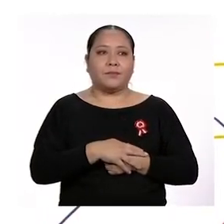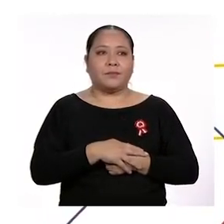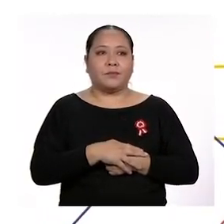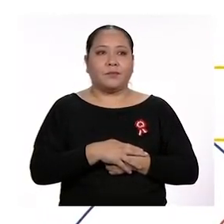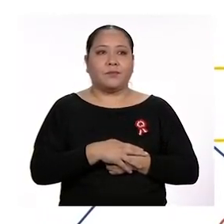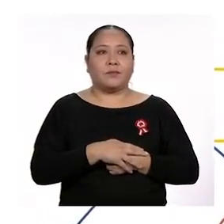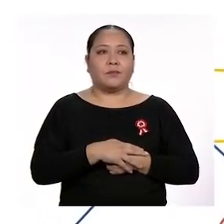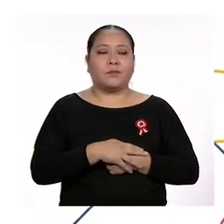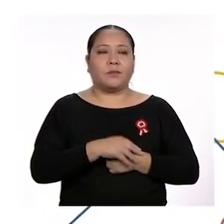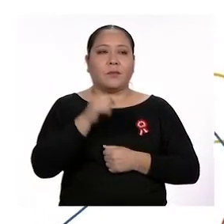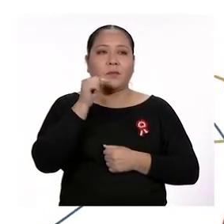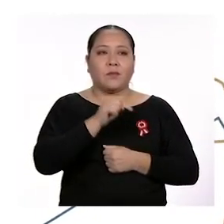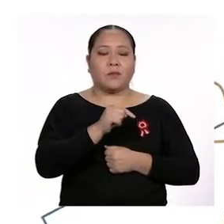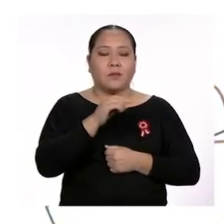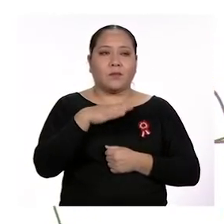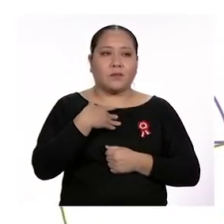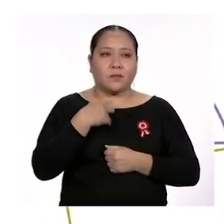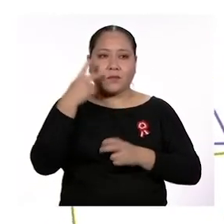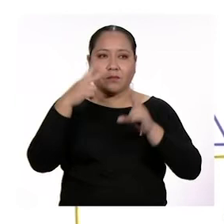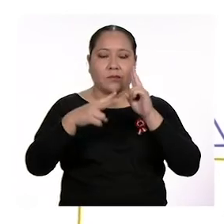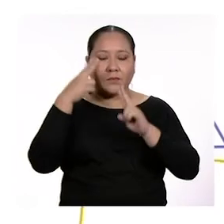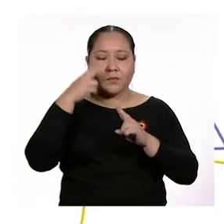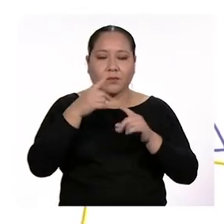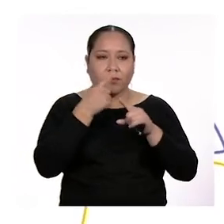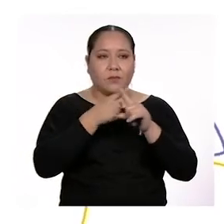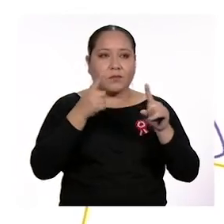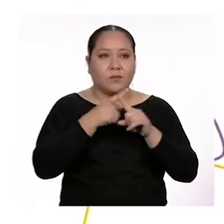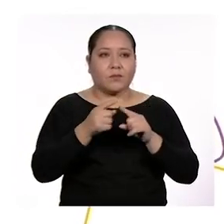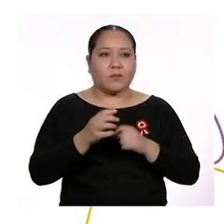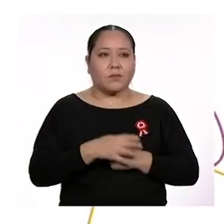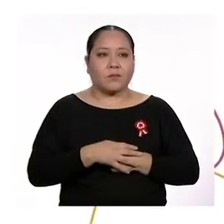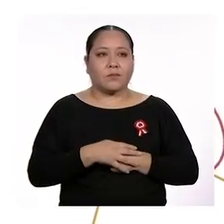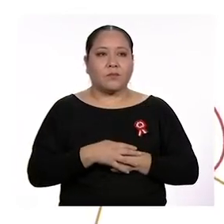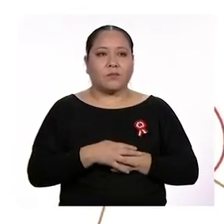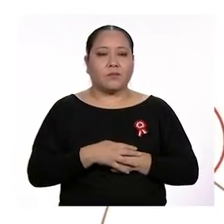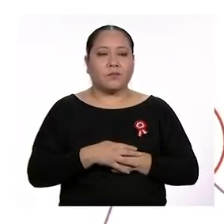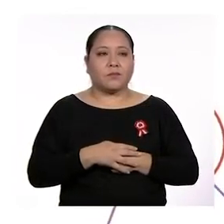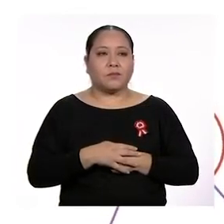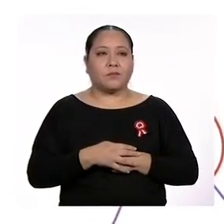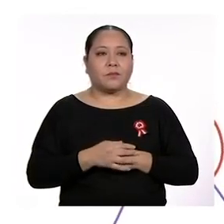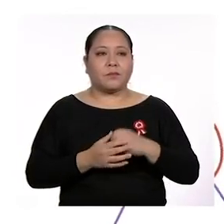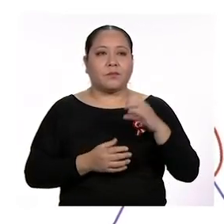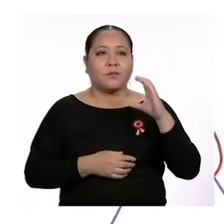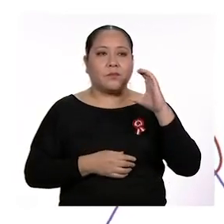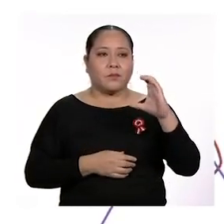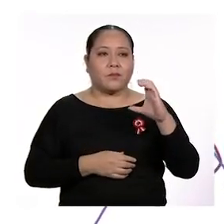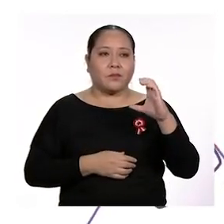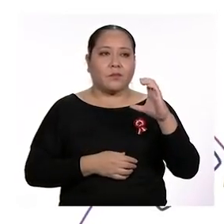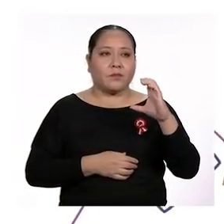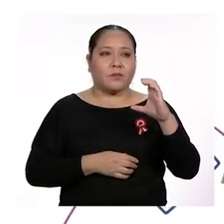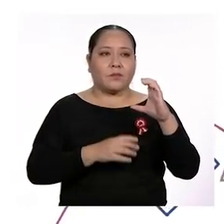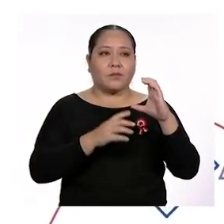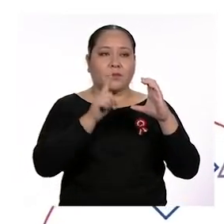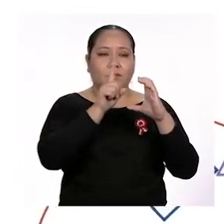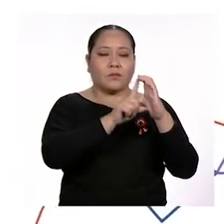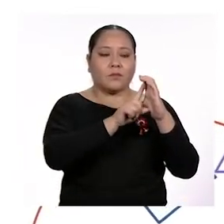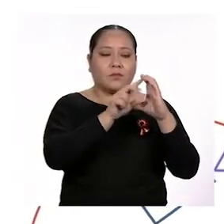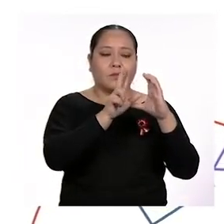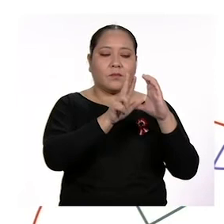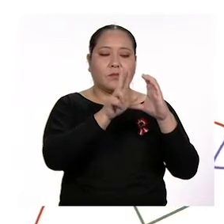Así, podremos calcular la diferencia siendo un intervalo cerrado y teniendo como extremos